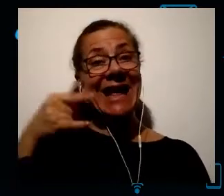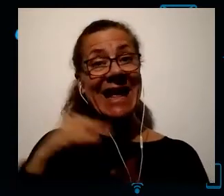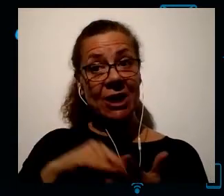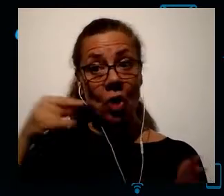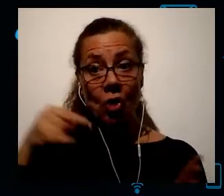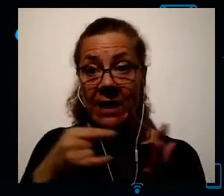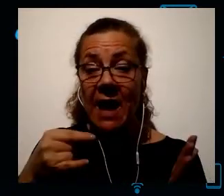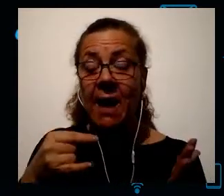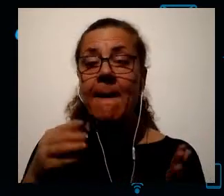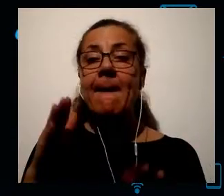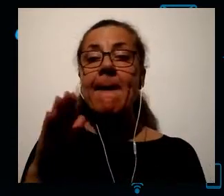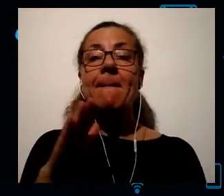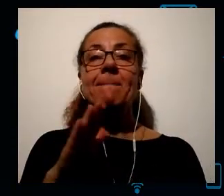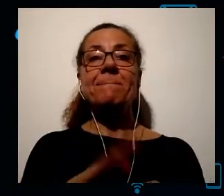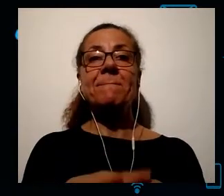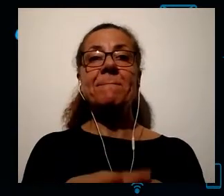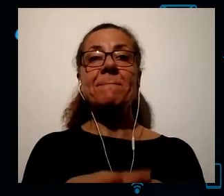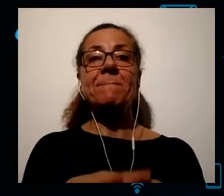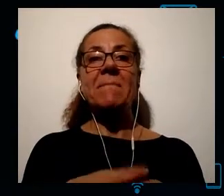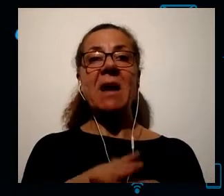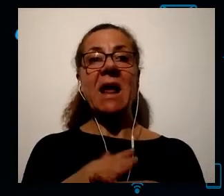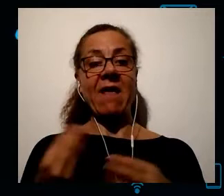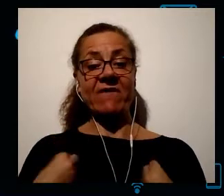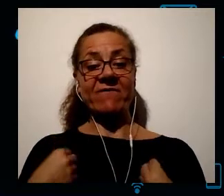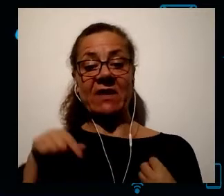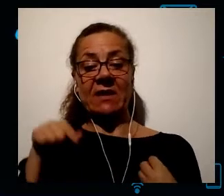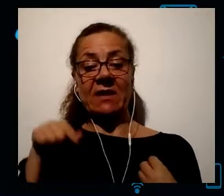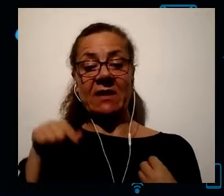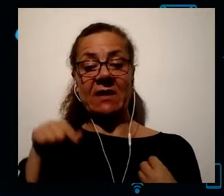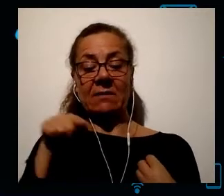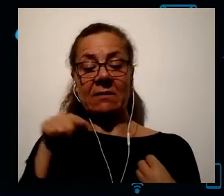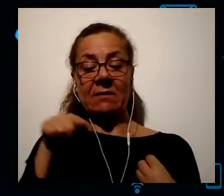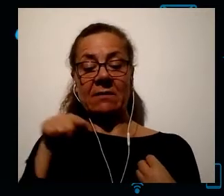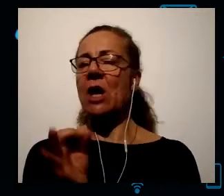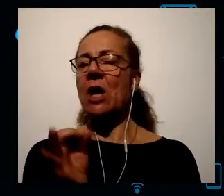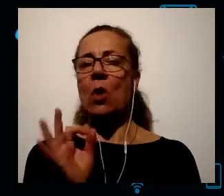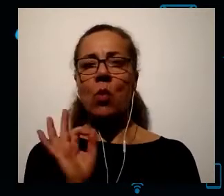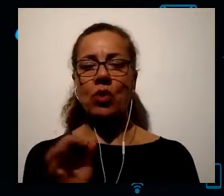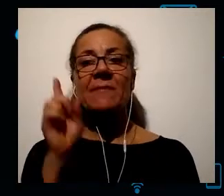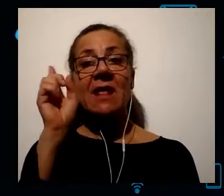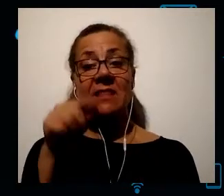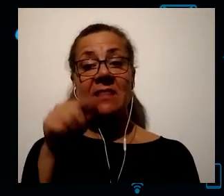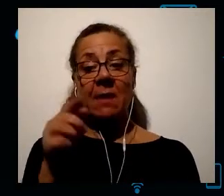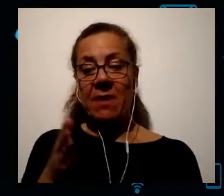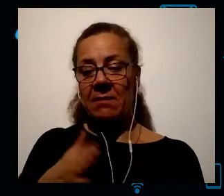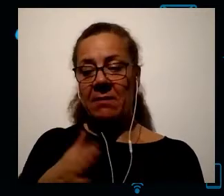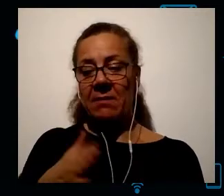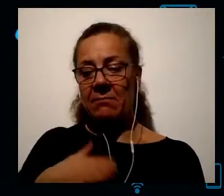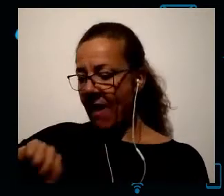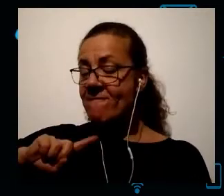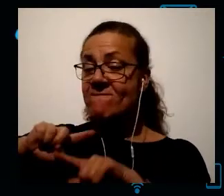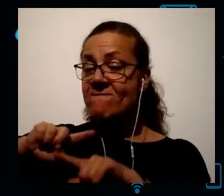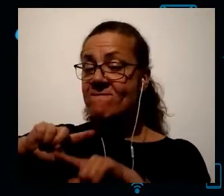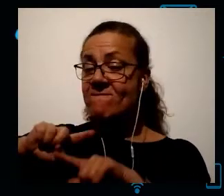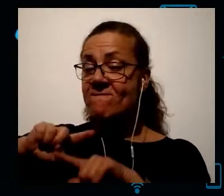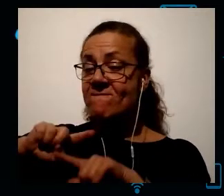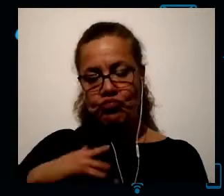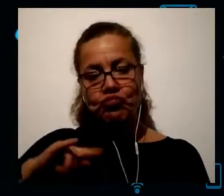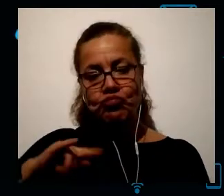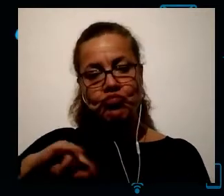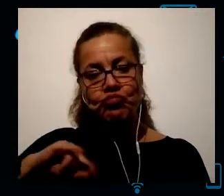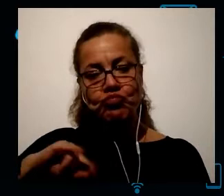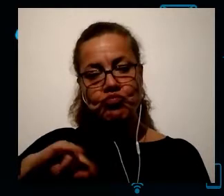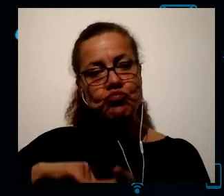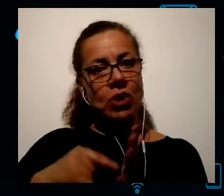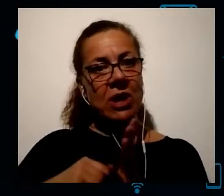para vivir en ese mundo que seguro que también como familia hoy dentro de nuestro propio proyecto familiar